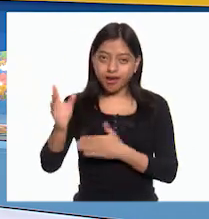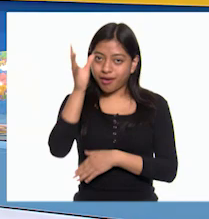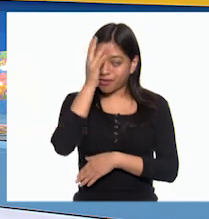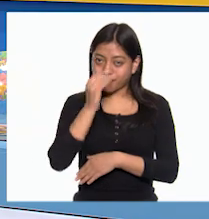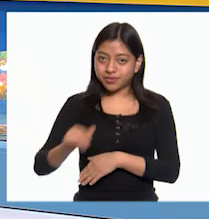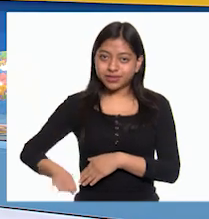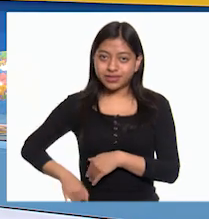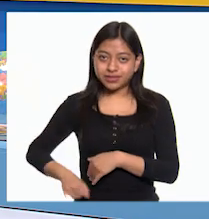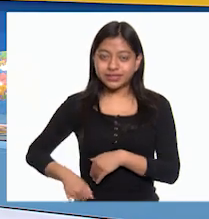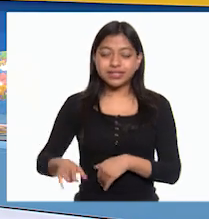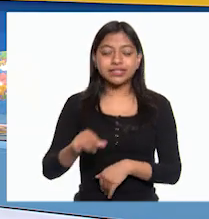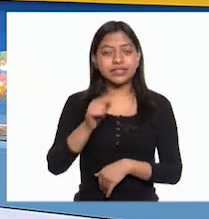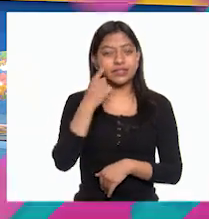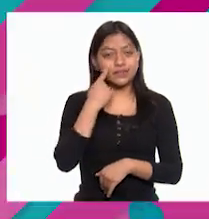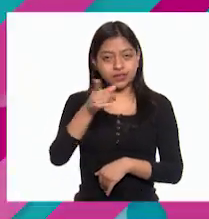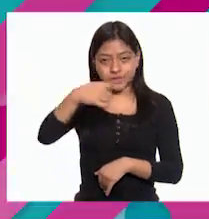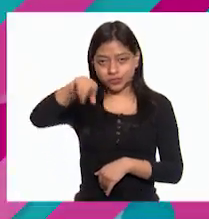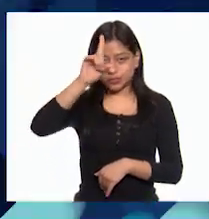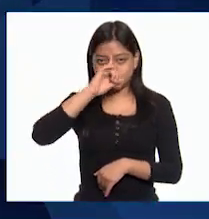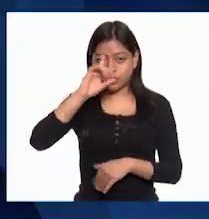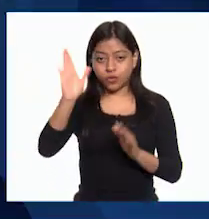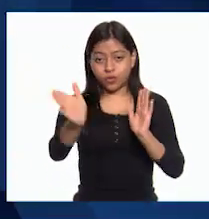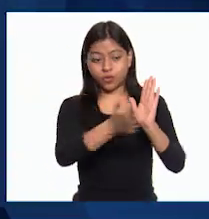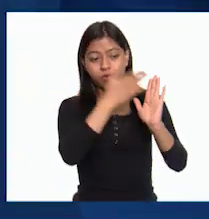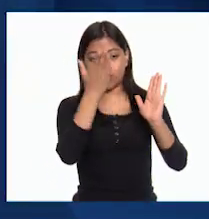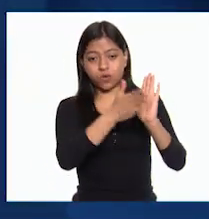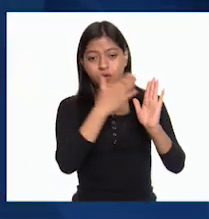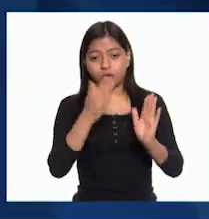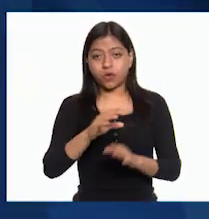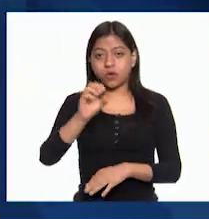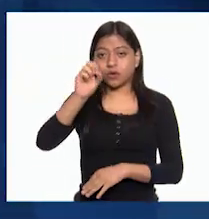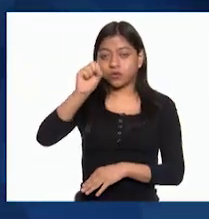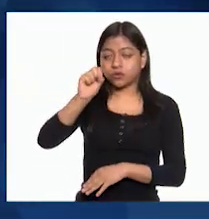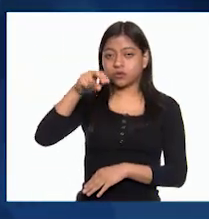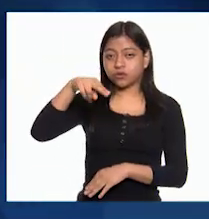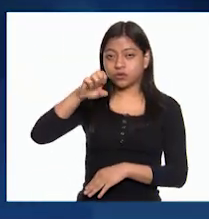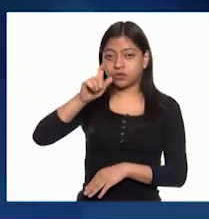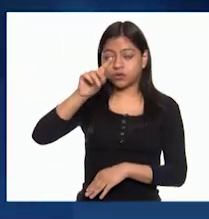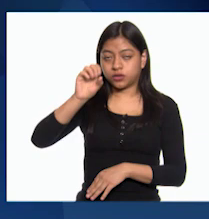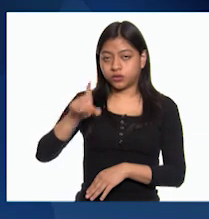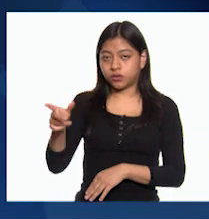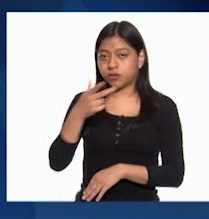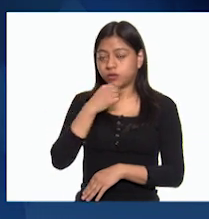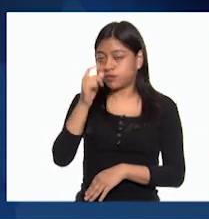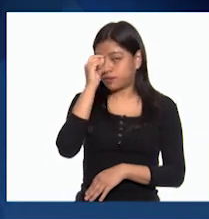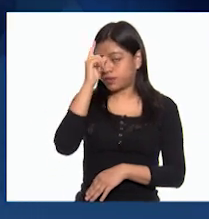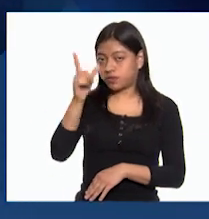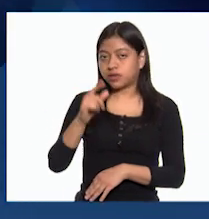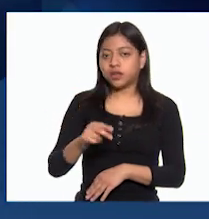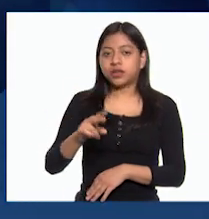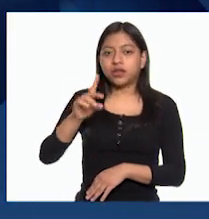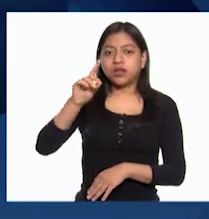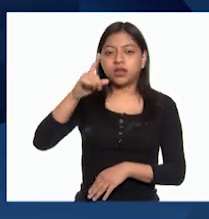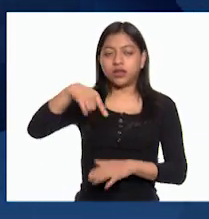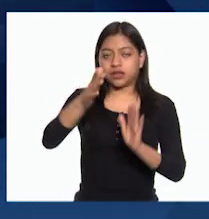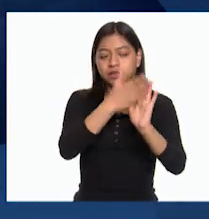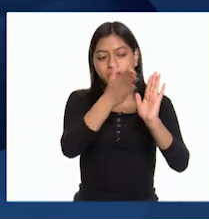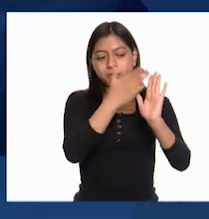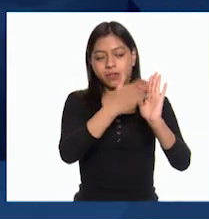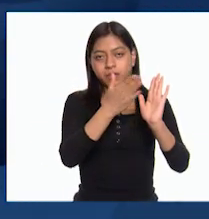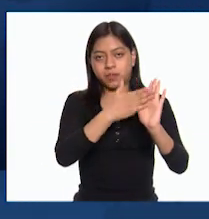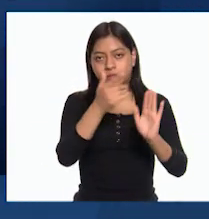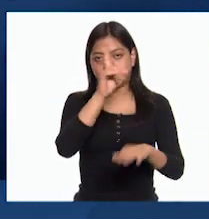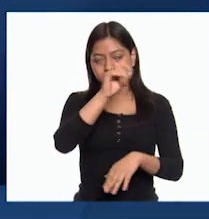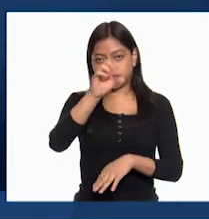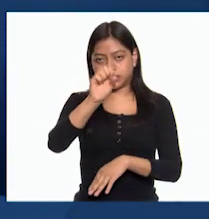de otro soneto, les sugiero que lean Soneto Sonetil de Lope de Vega, que está en la página 163 de su libro